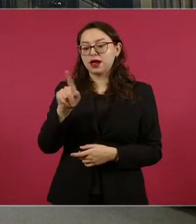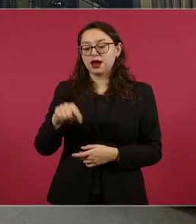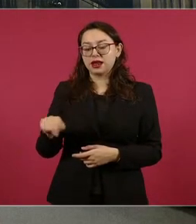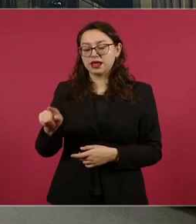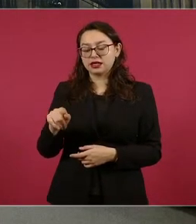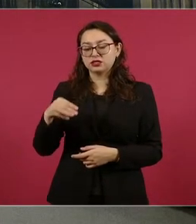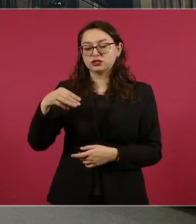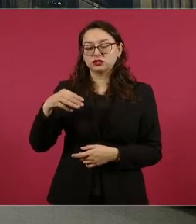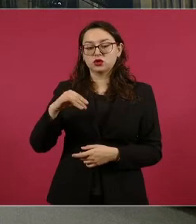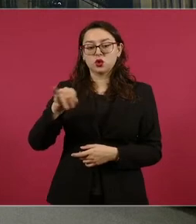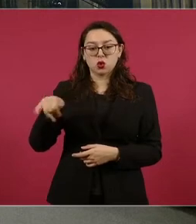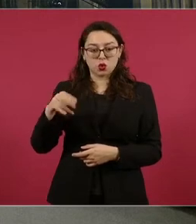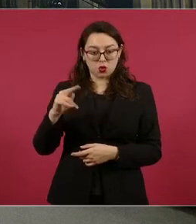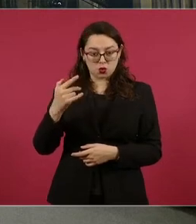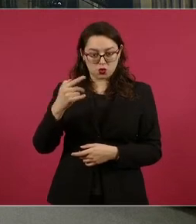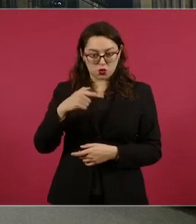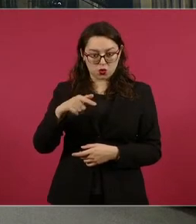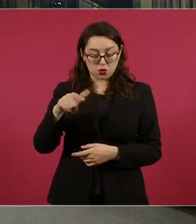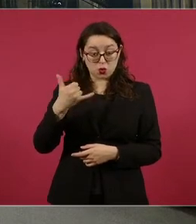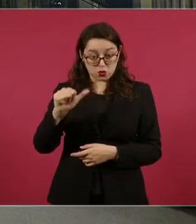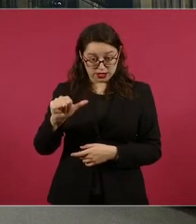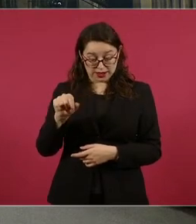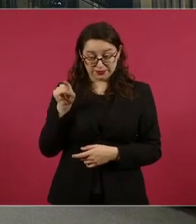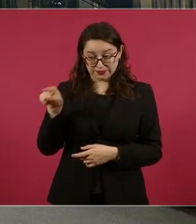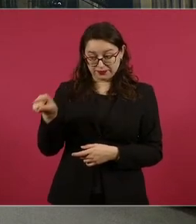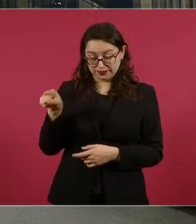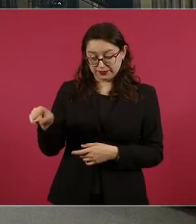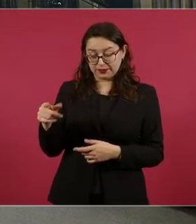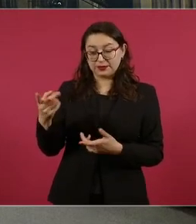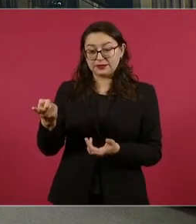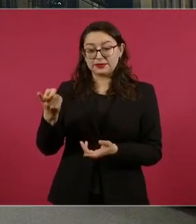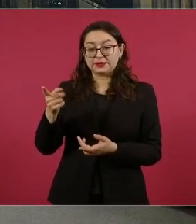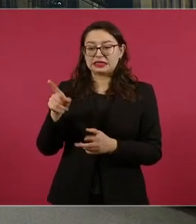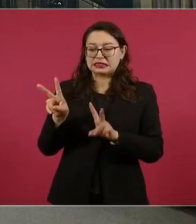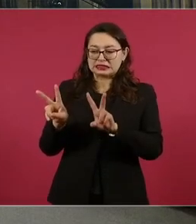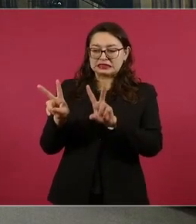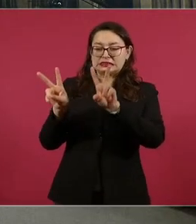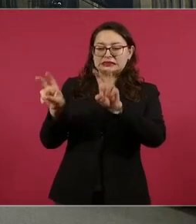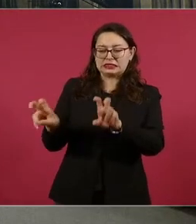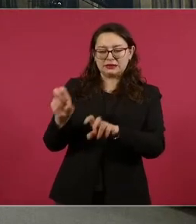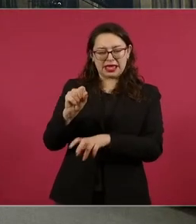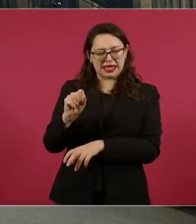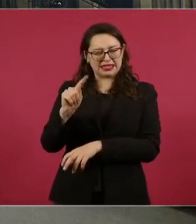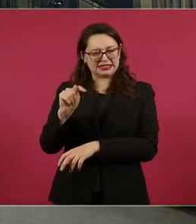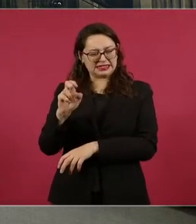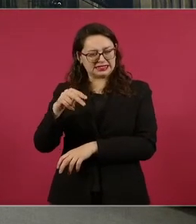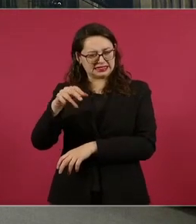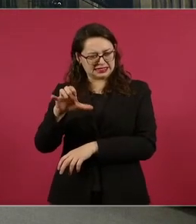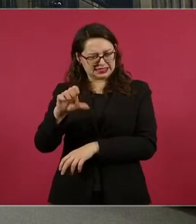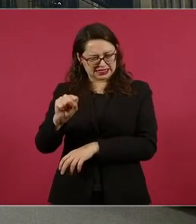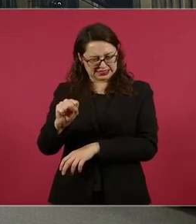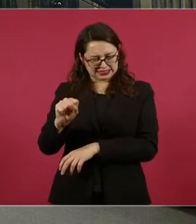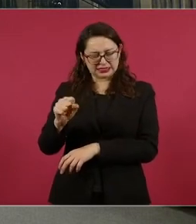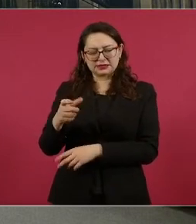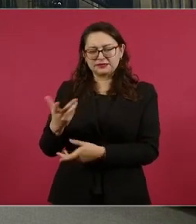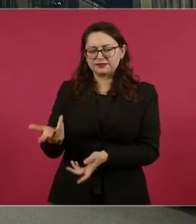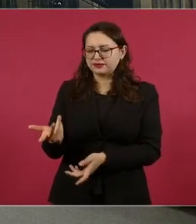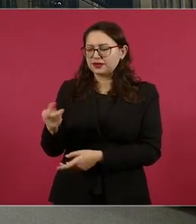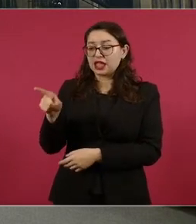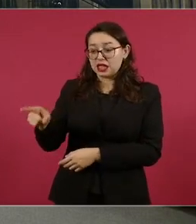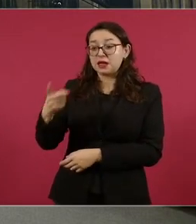mexicanos ella me decía que este desarrollo va a ayudar a contribuir al país a evitar un gasto